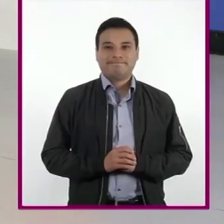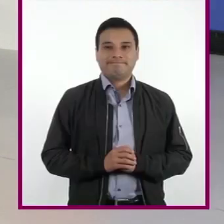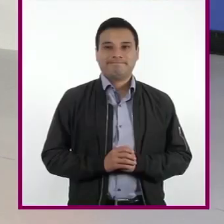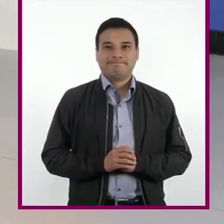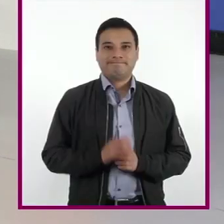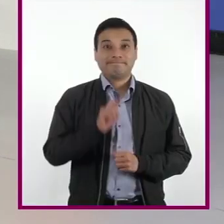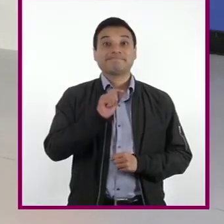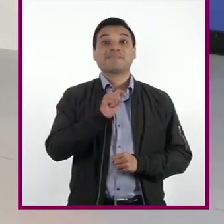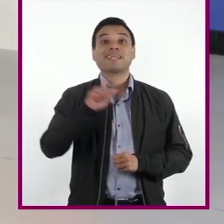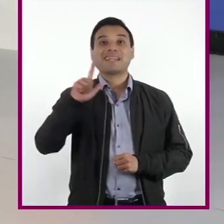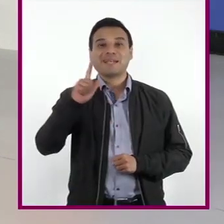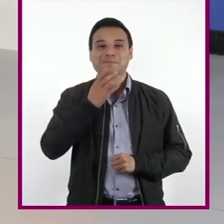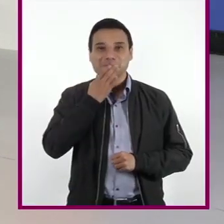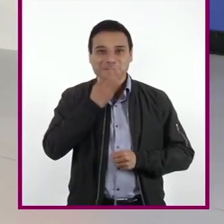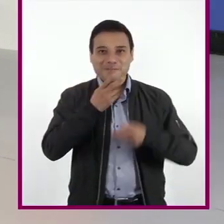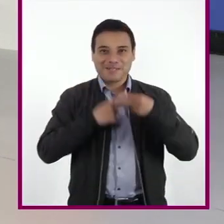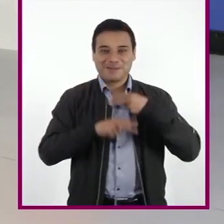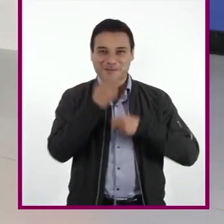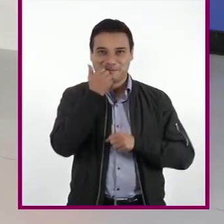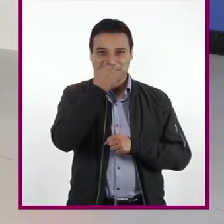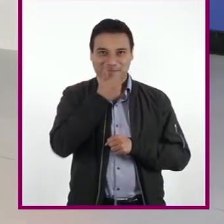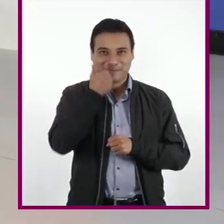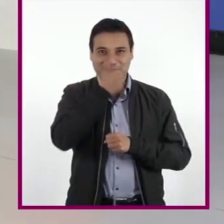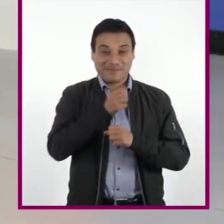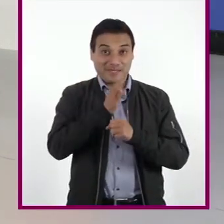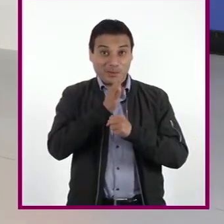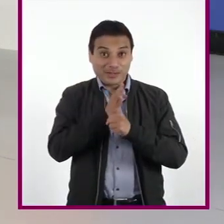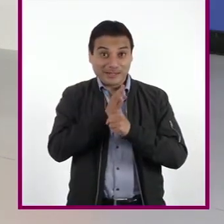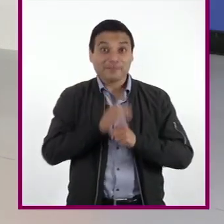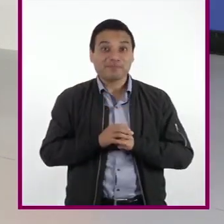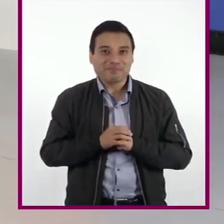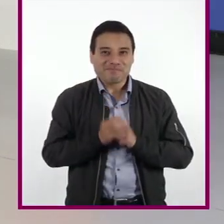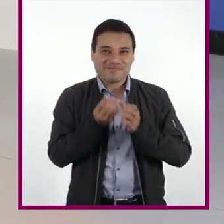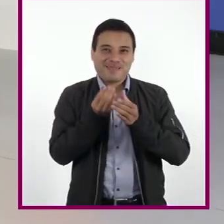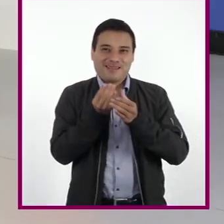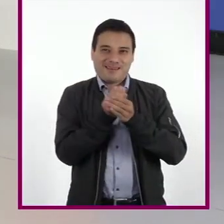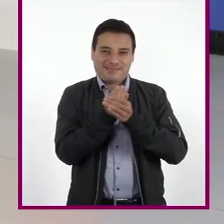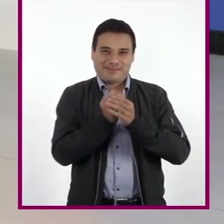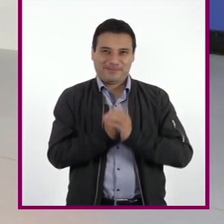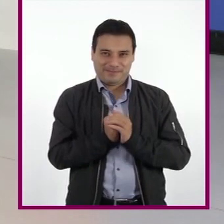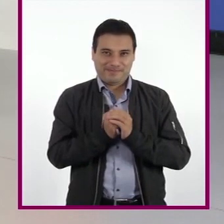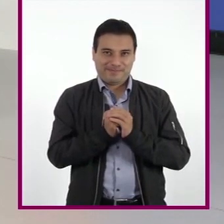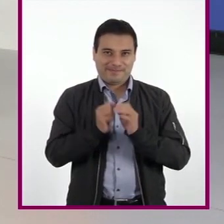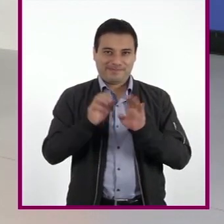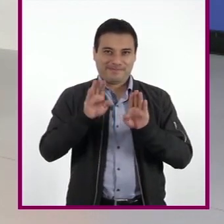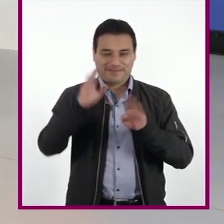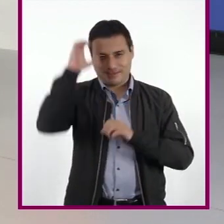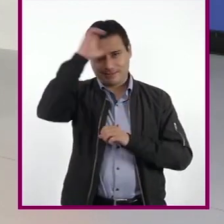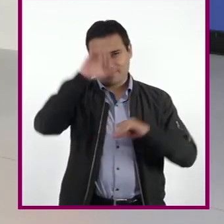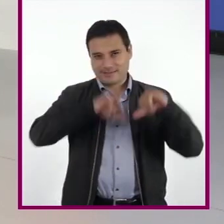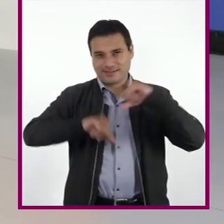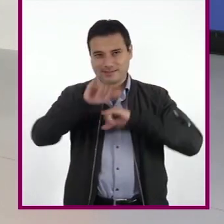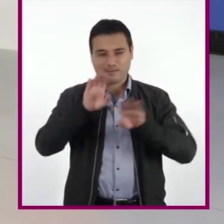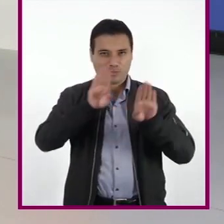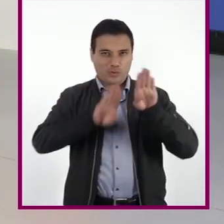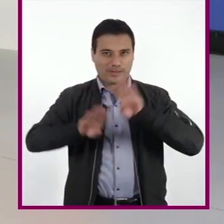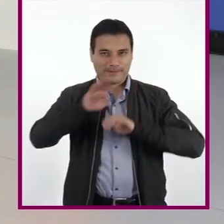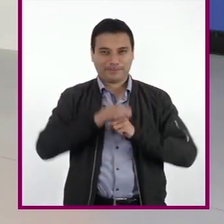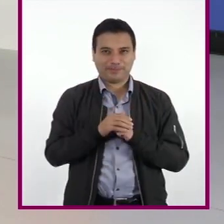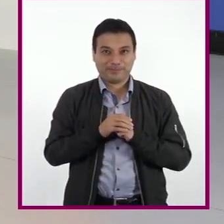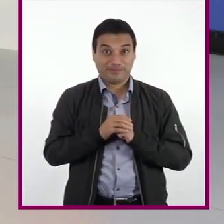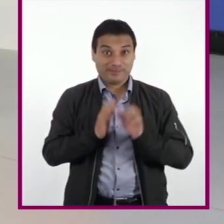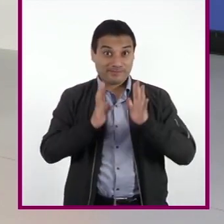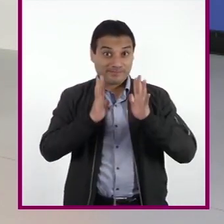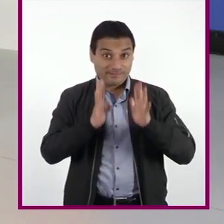¿Qué tal? Bienvenidas y bienvenidos una vez más al fascinante mundo de la asignatura de Ciencias Biología.